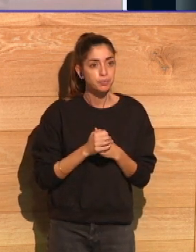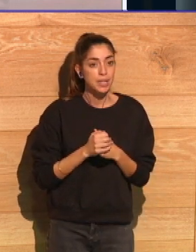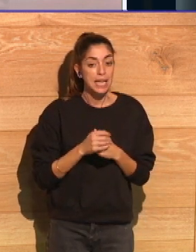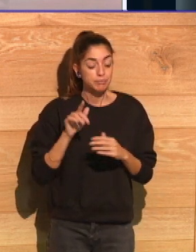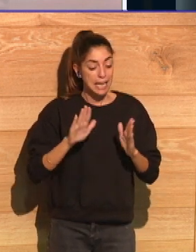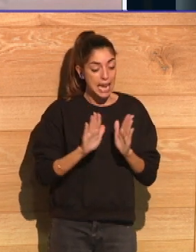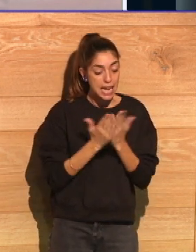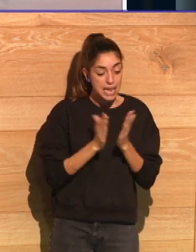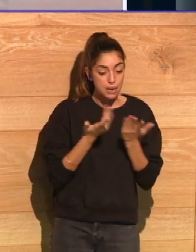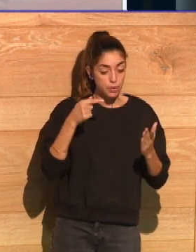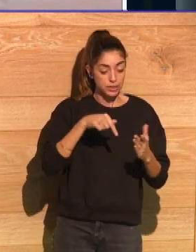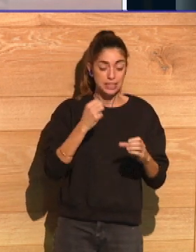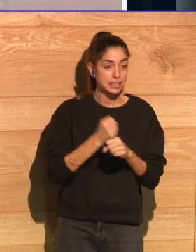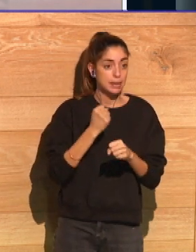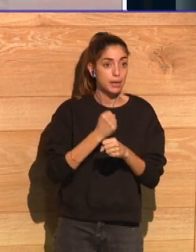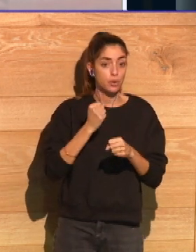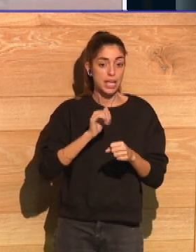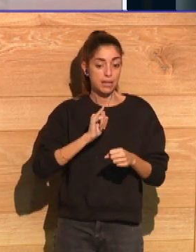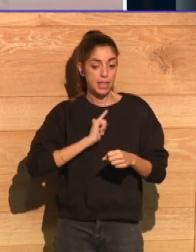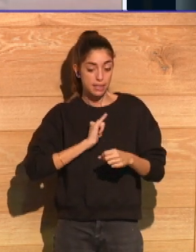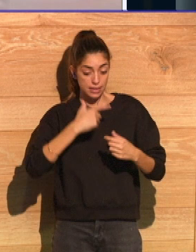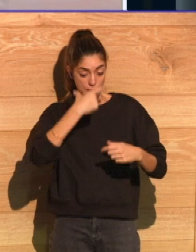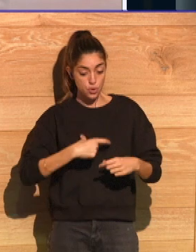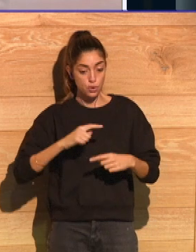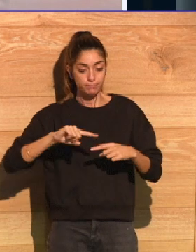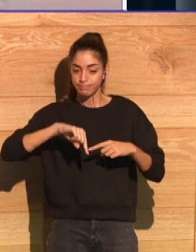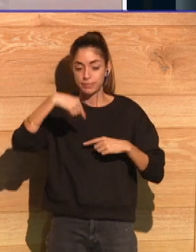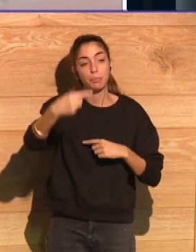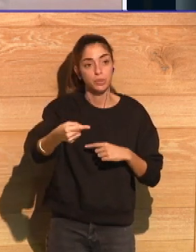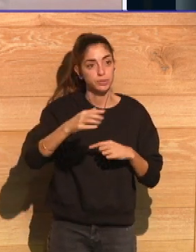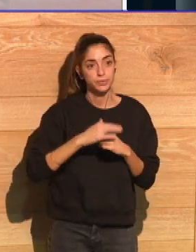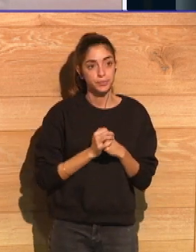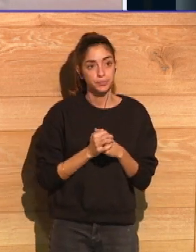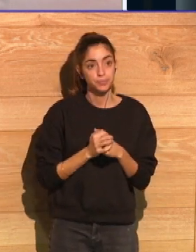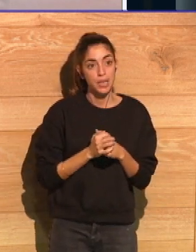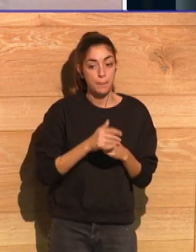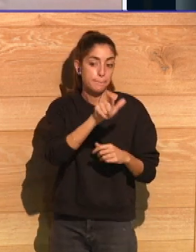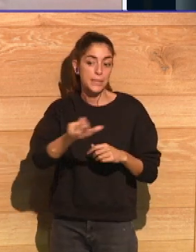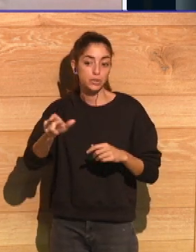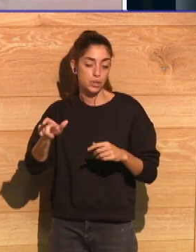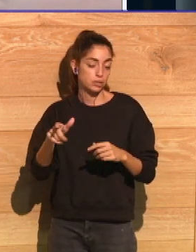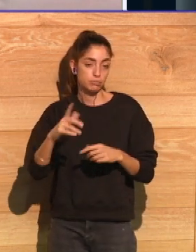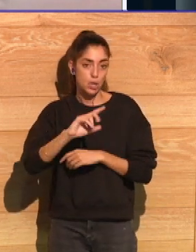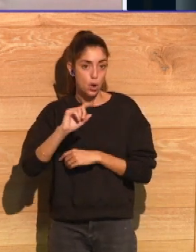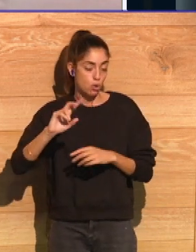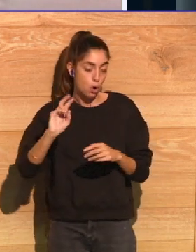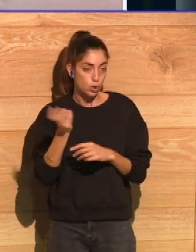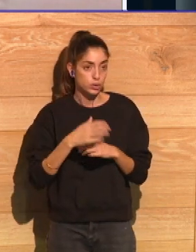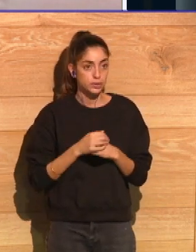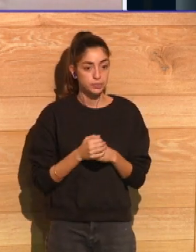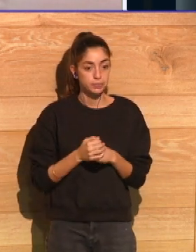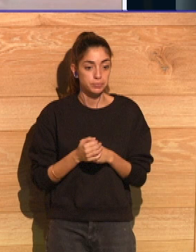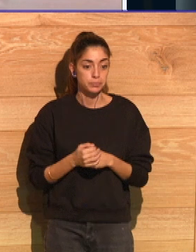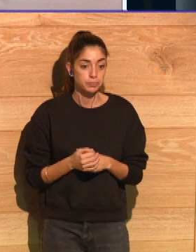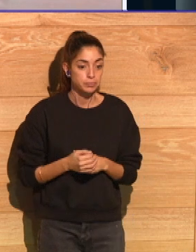sobre pasar más allá del yo, salir del yo e ir más allá. Es decir, trascender el yo.